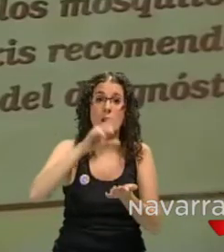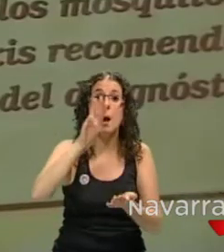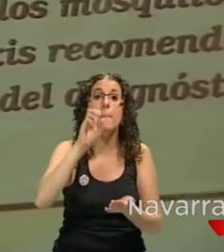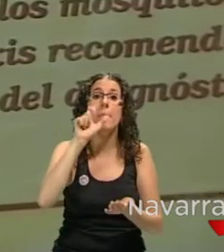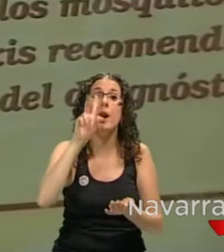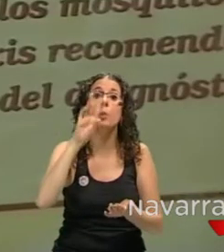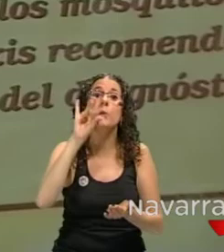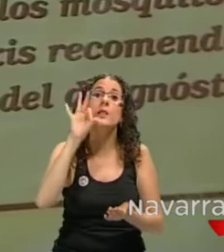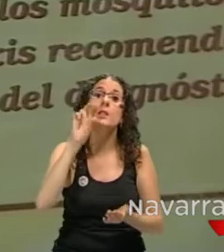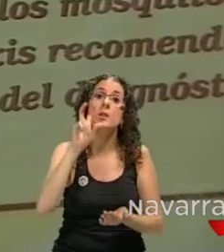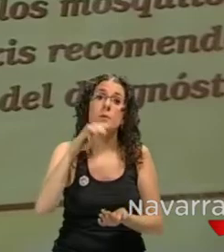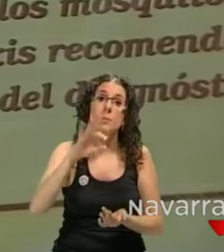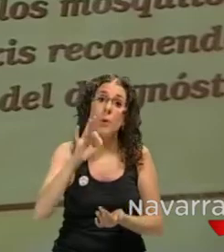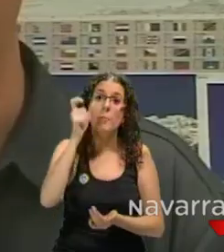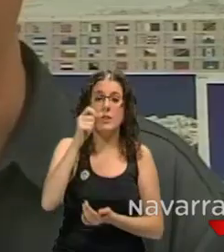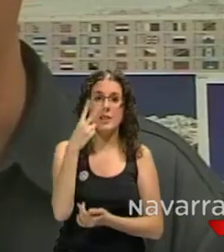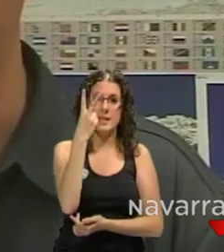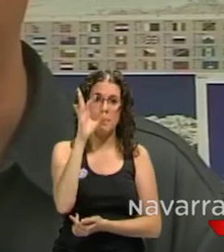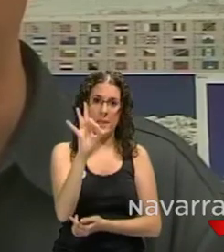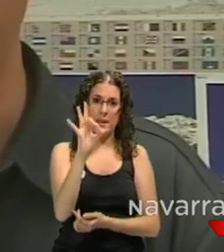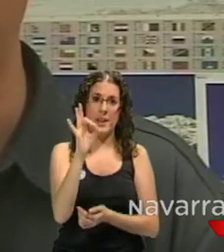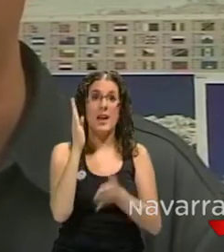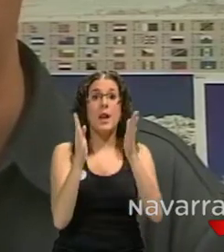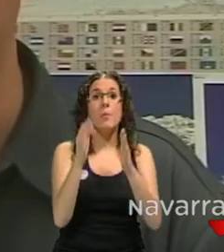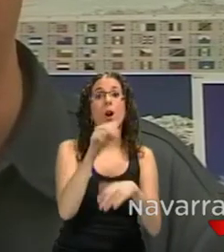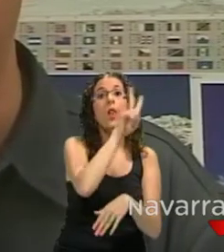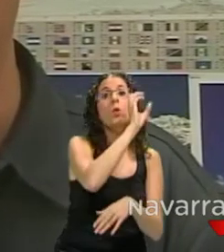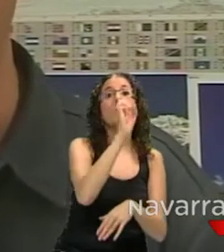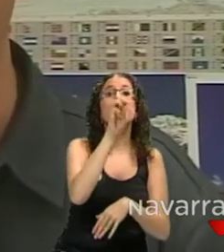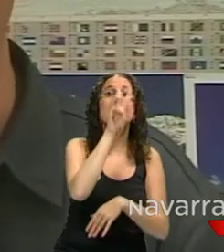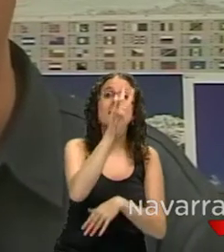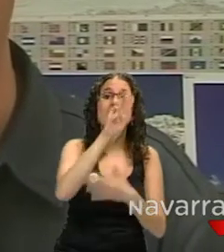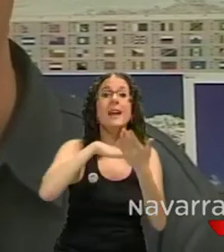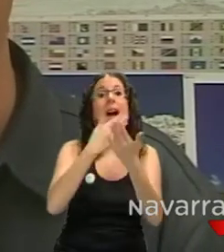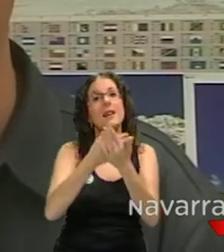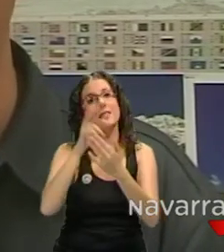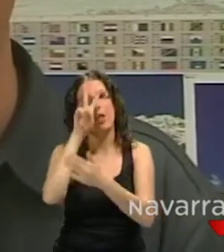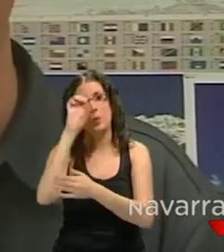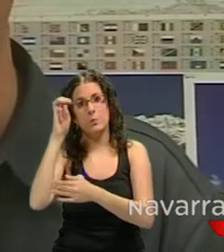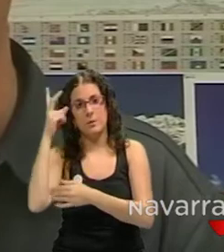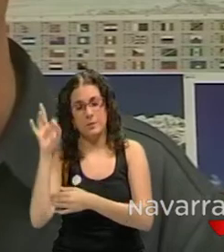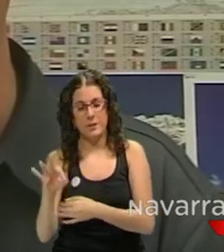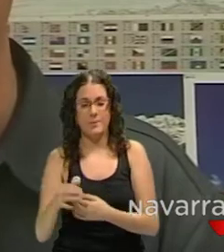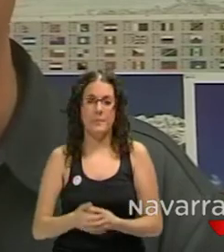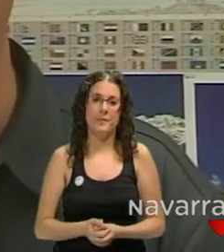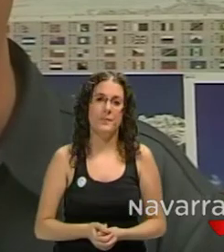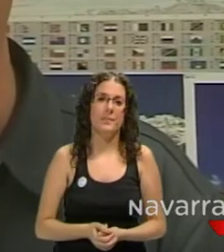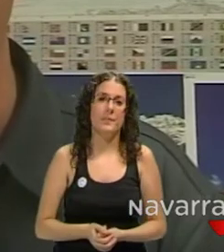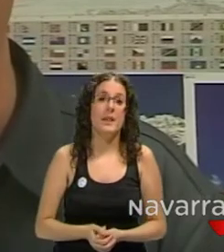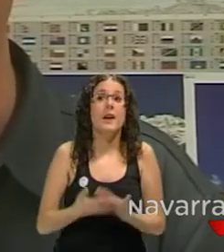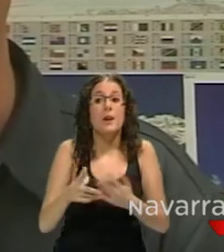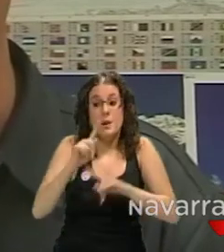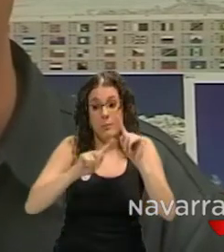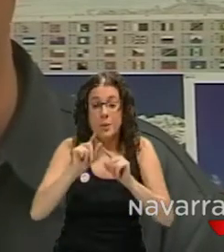periodo 2007-2012. El otro aspecto importante de estos viajes son los insectos, que pueden transmitir varias